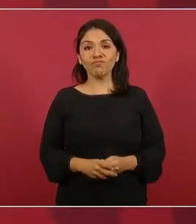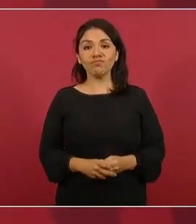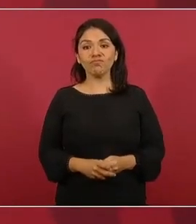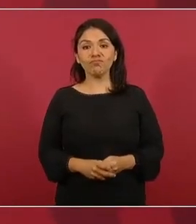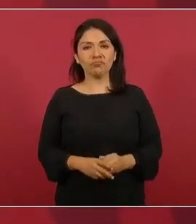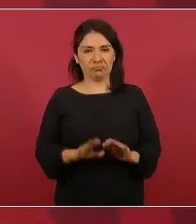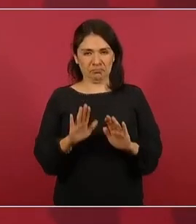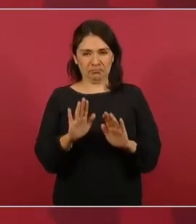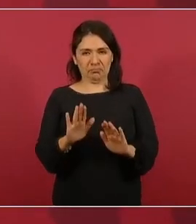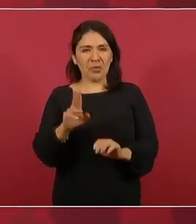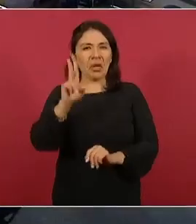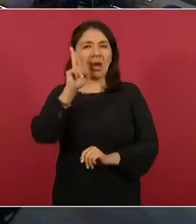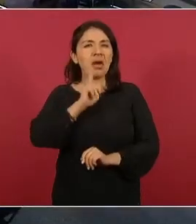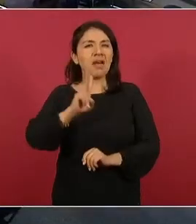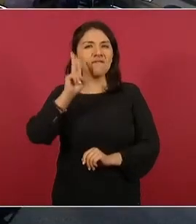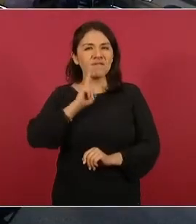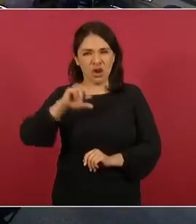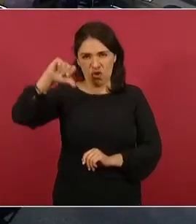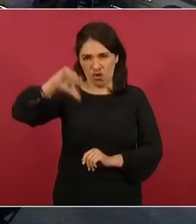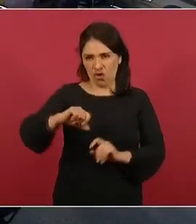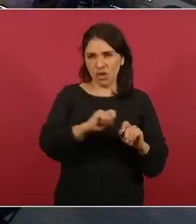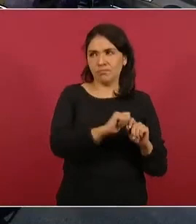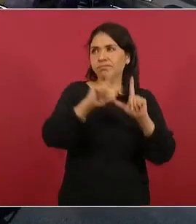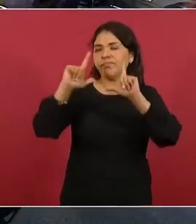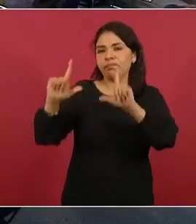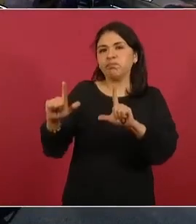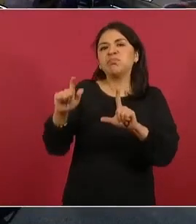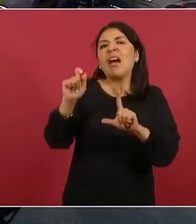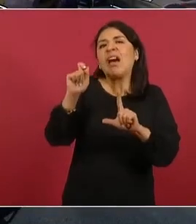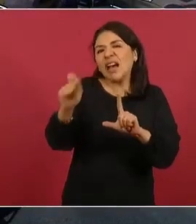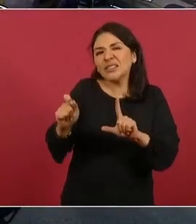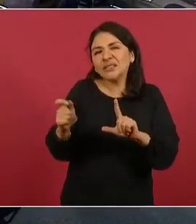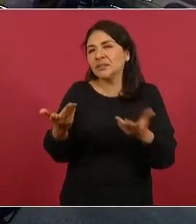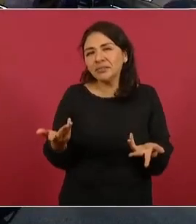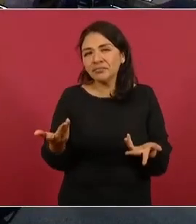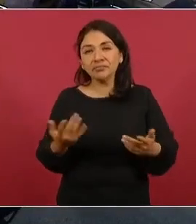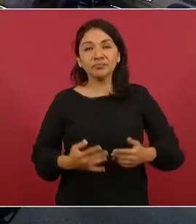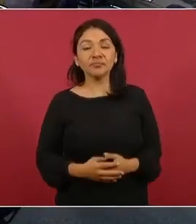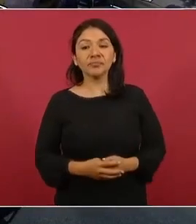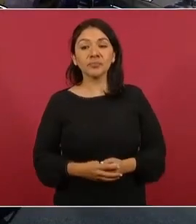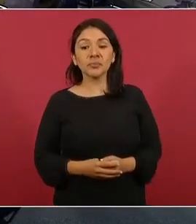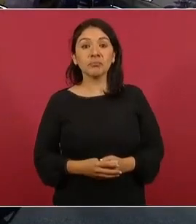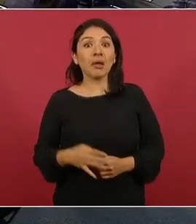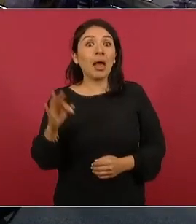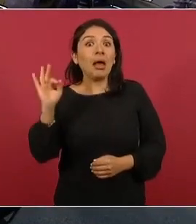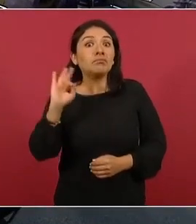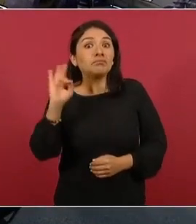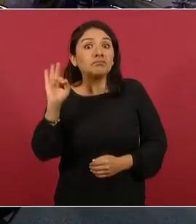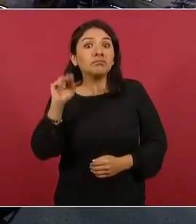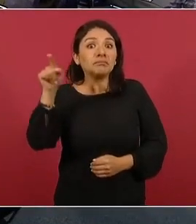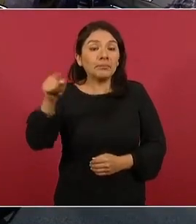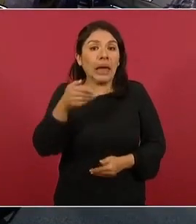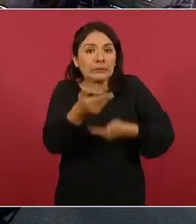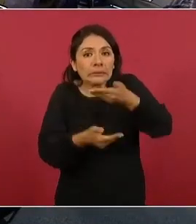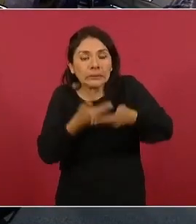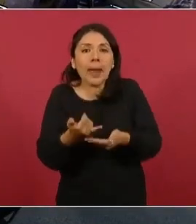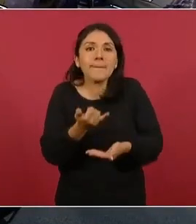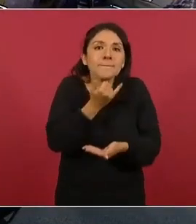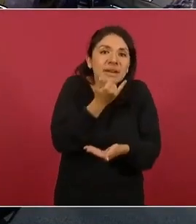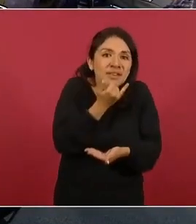A ver si hoy pongo primera plana, a ver si hay porque a lo mejor ofrecen disculpa.